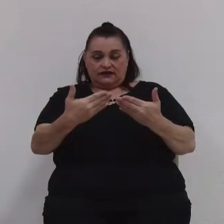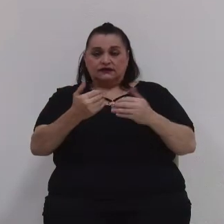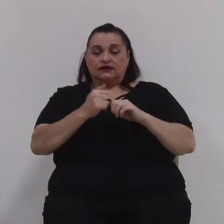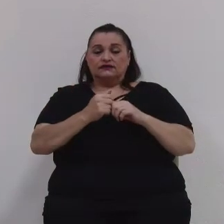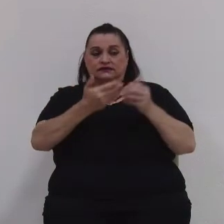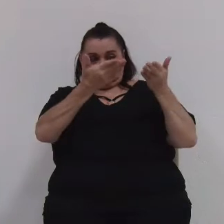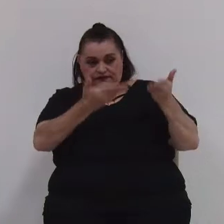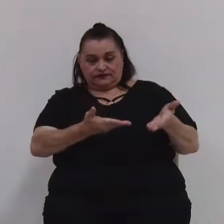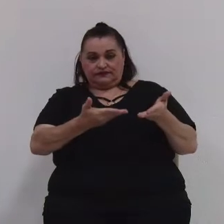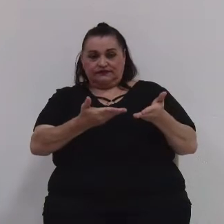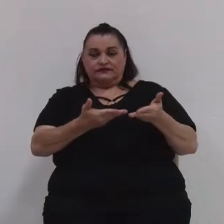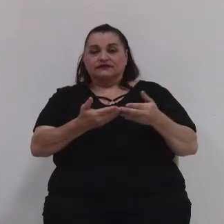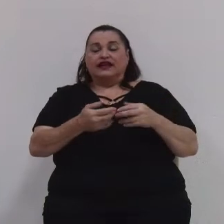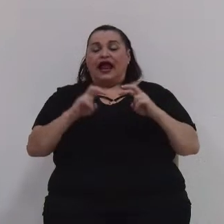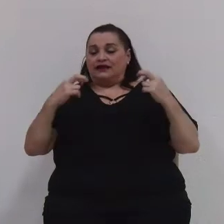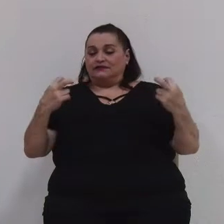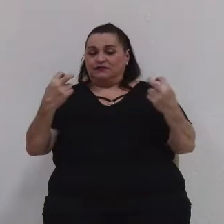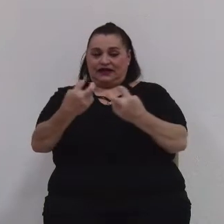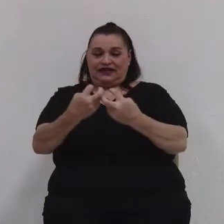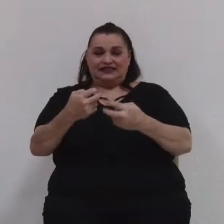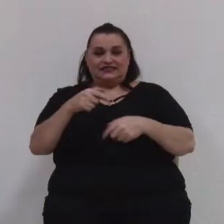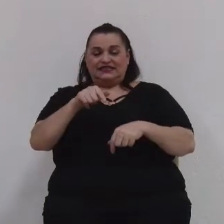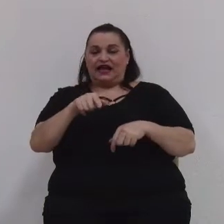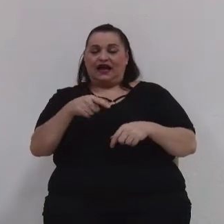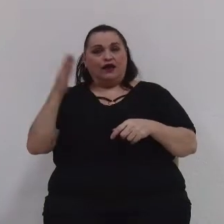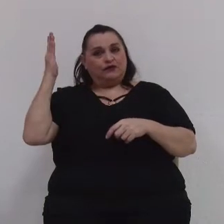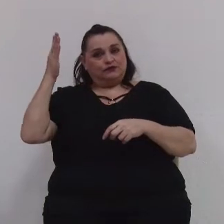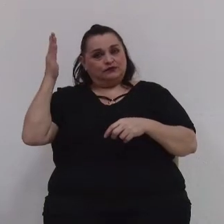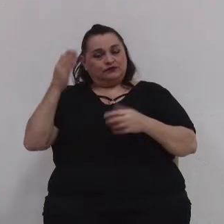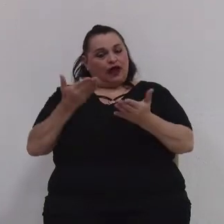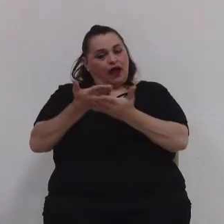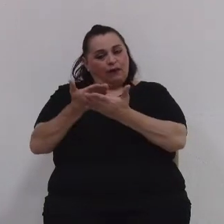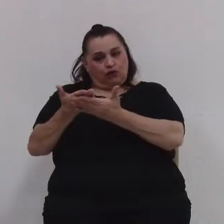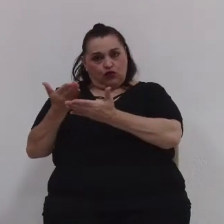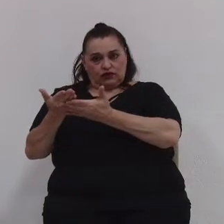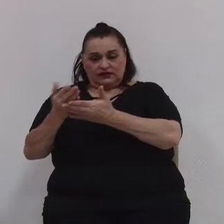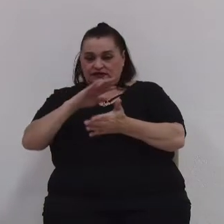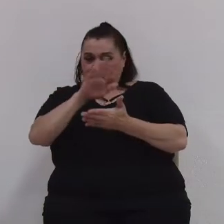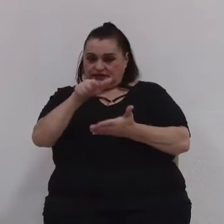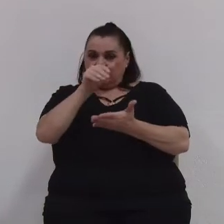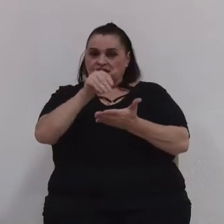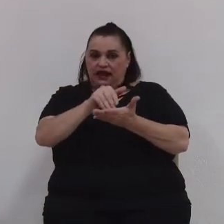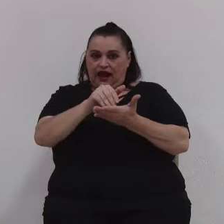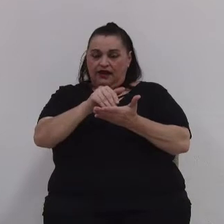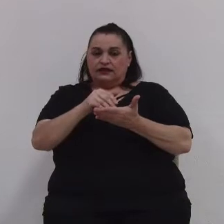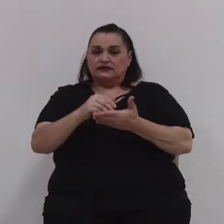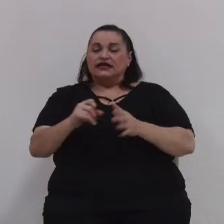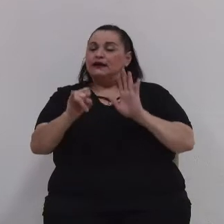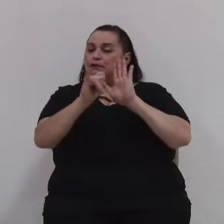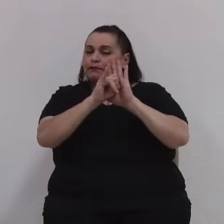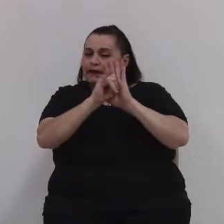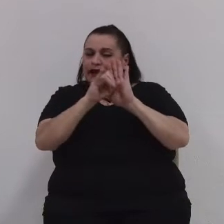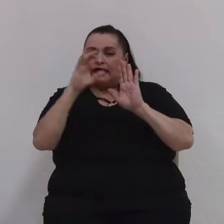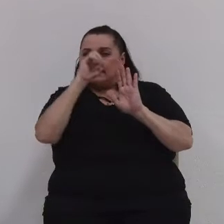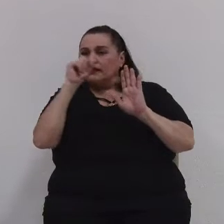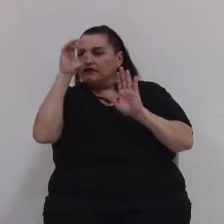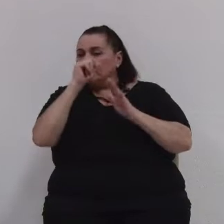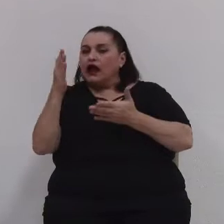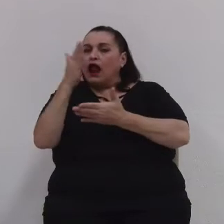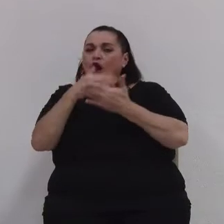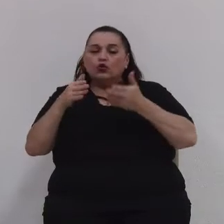a las y el panelista por estos aportes centrales para ir identificando algunas